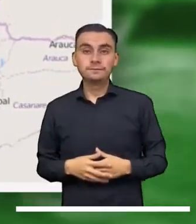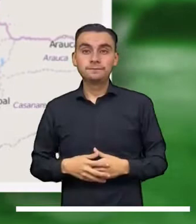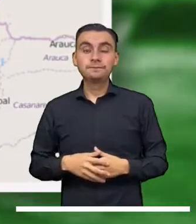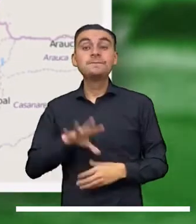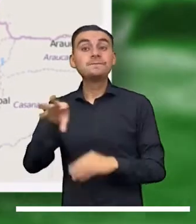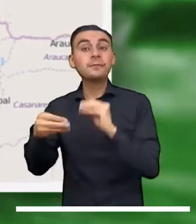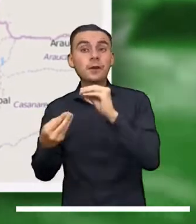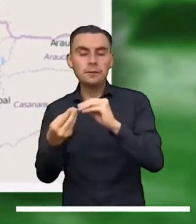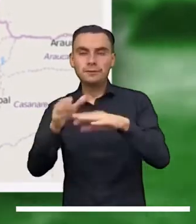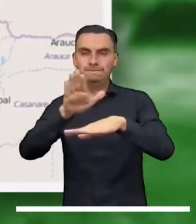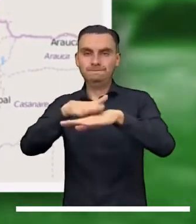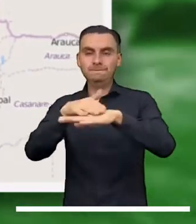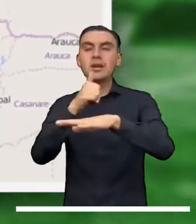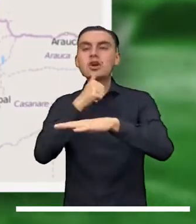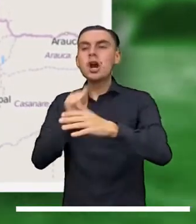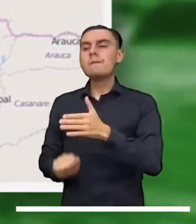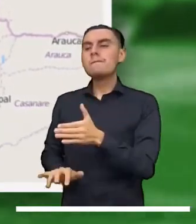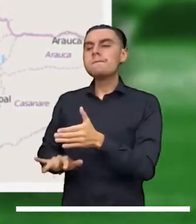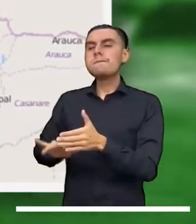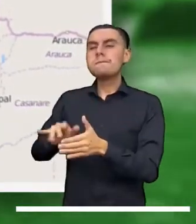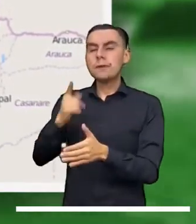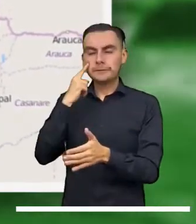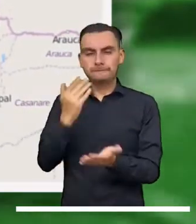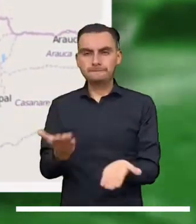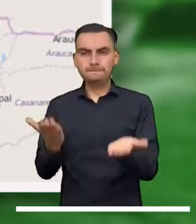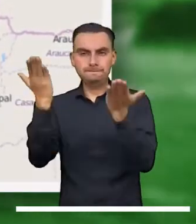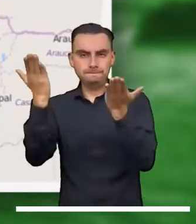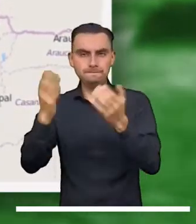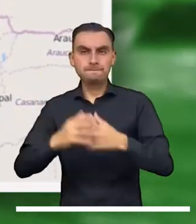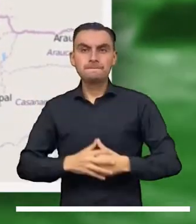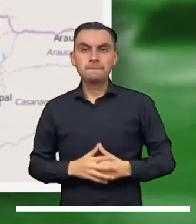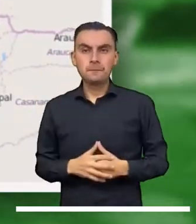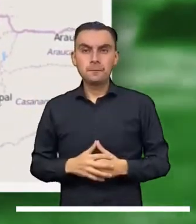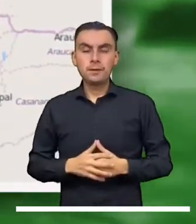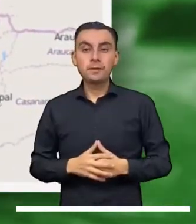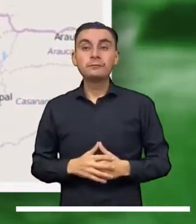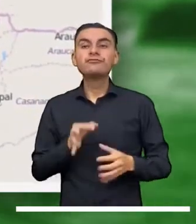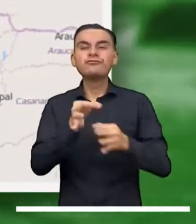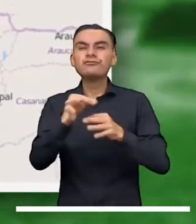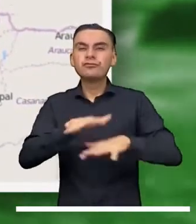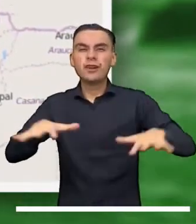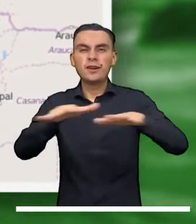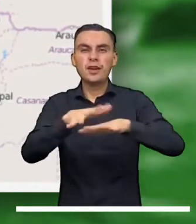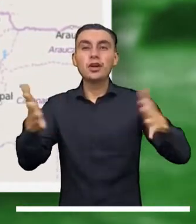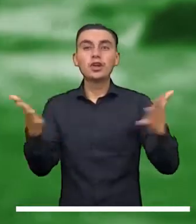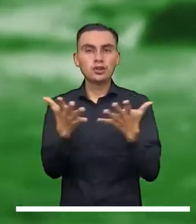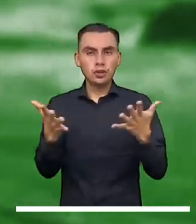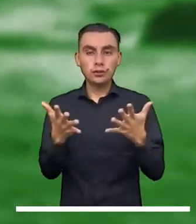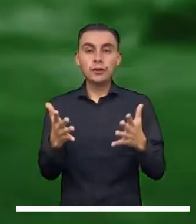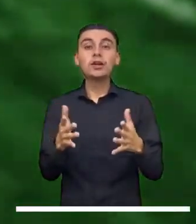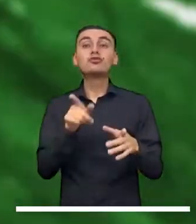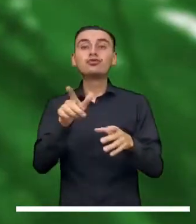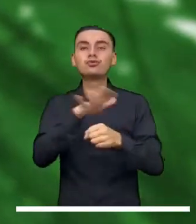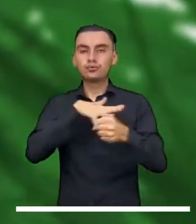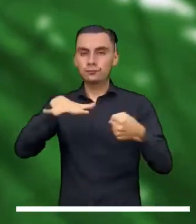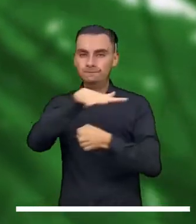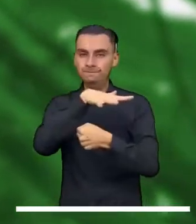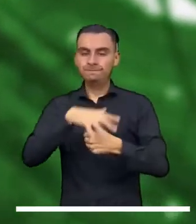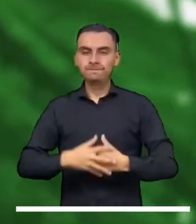al desbordamiento de la quebrada El Loro, a la altura del municipio de Ábrego, en norte de Santander.